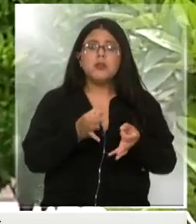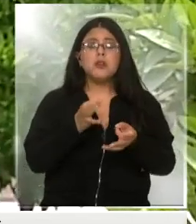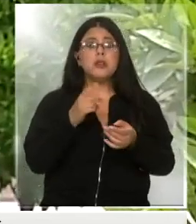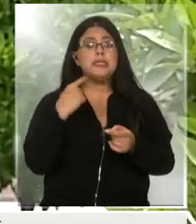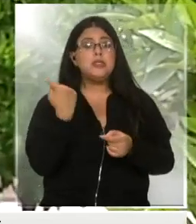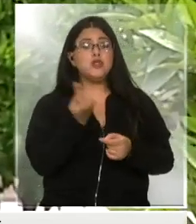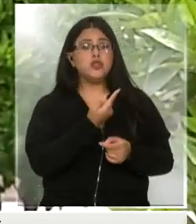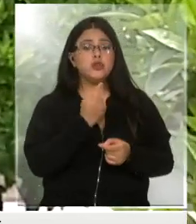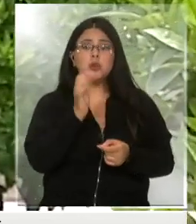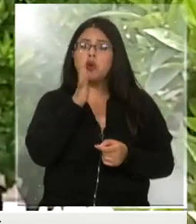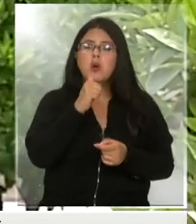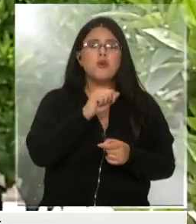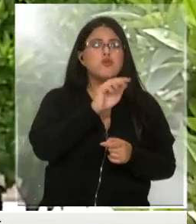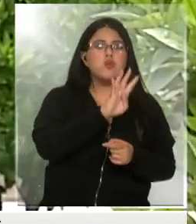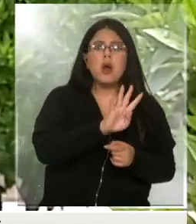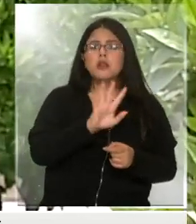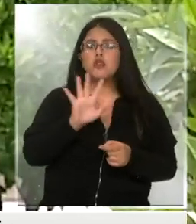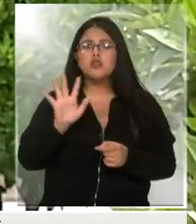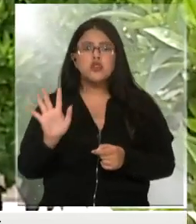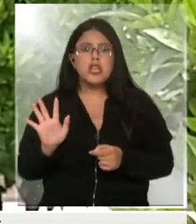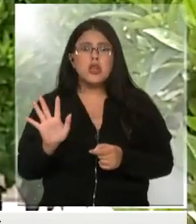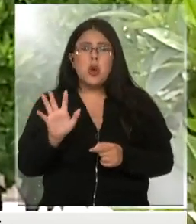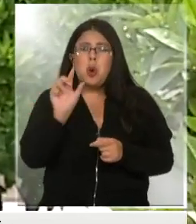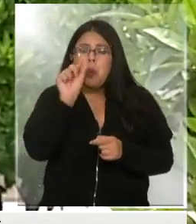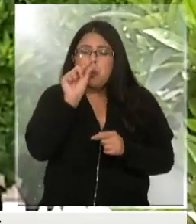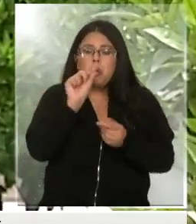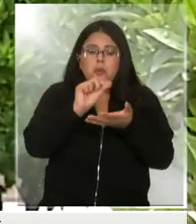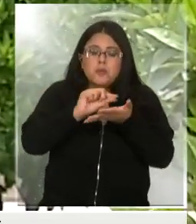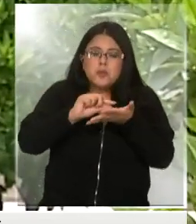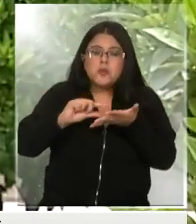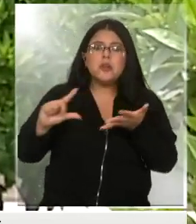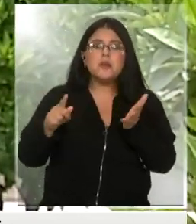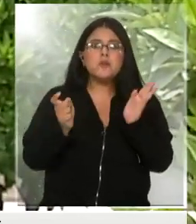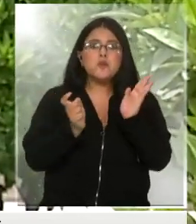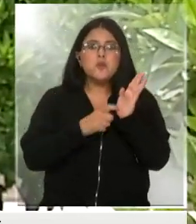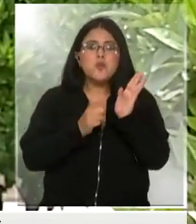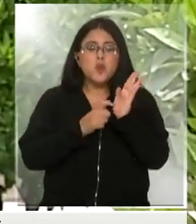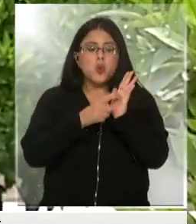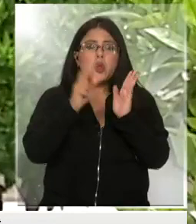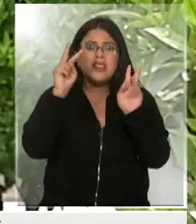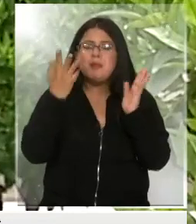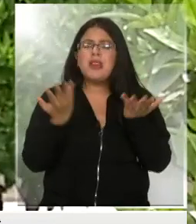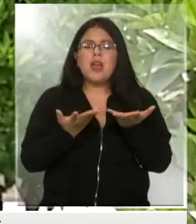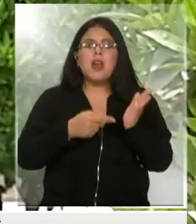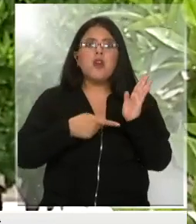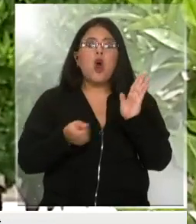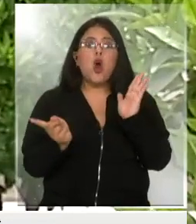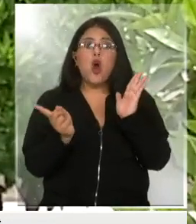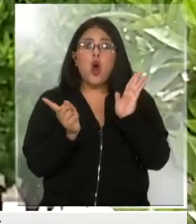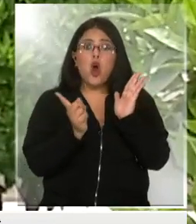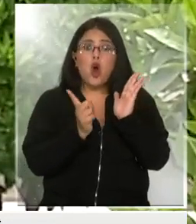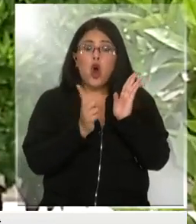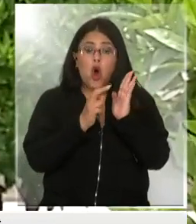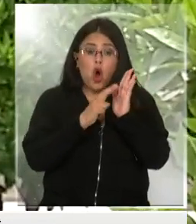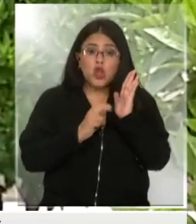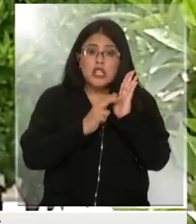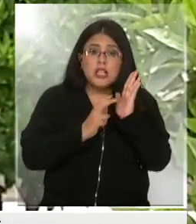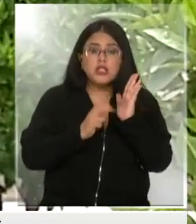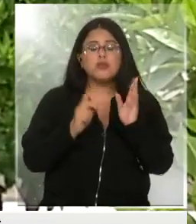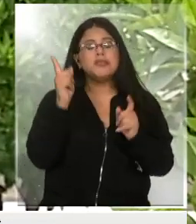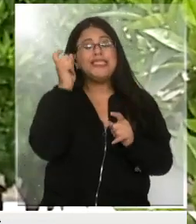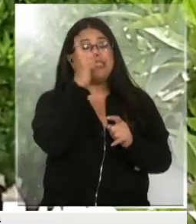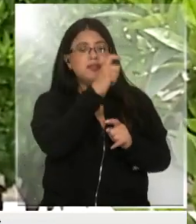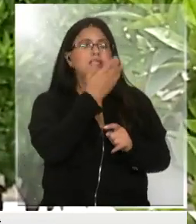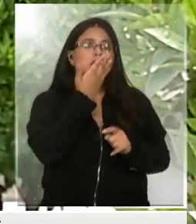tengamos 4, 5 o un poco más de puntos porcentuales de cotización, va a ser muy difícil que mejoremos